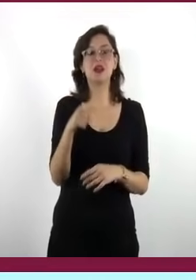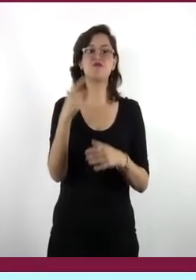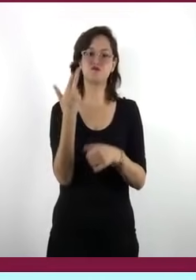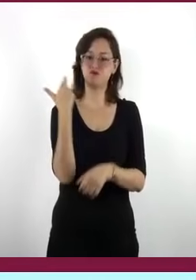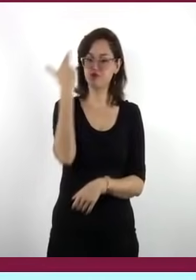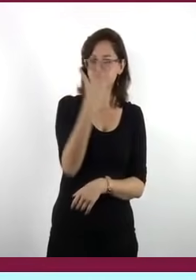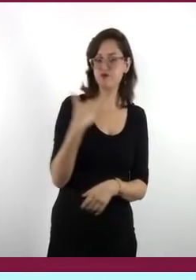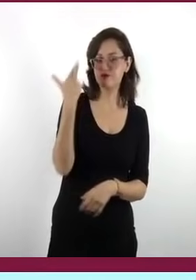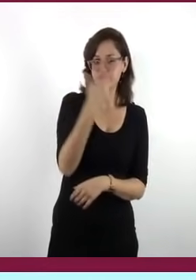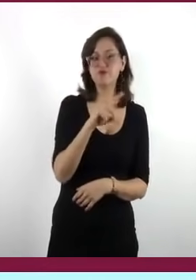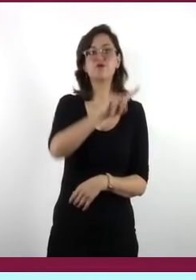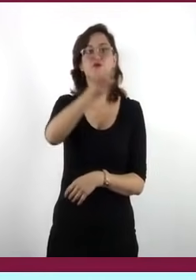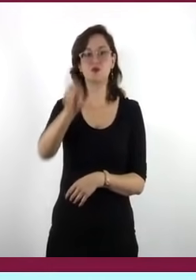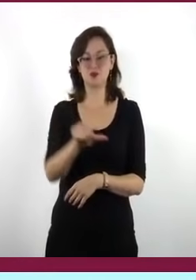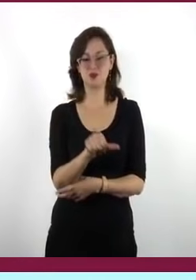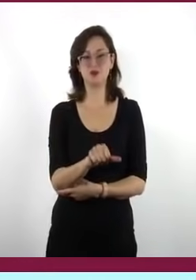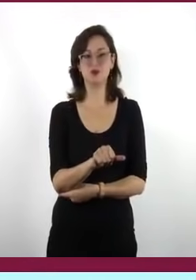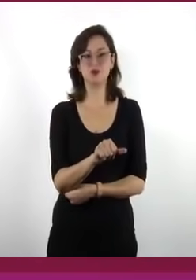revisarlo más adelante.